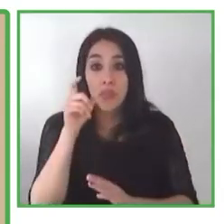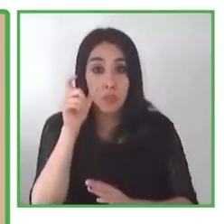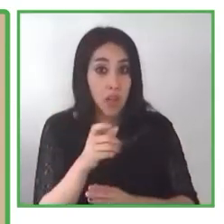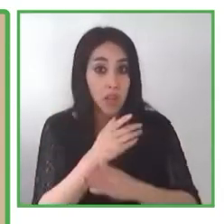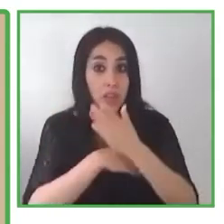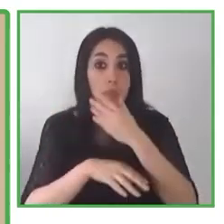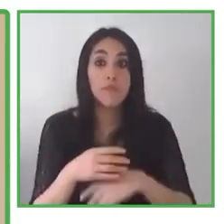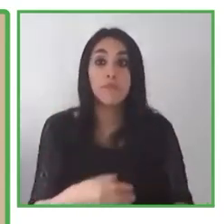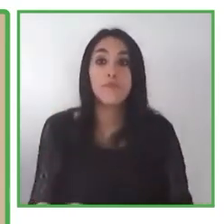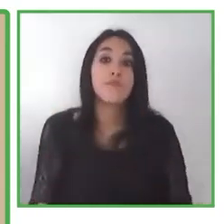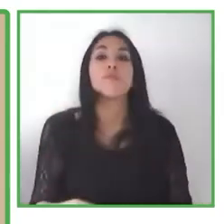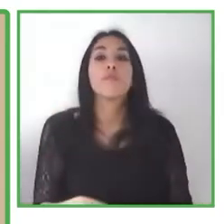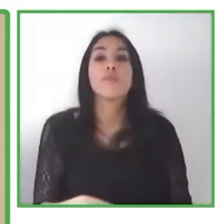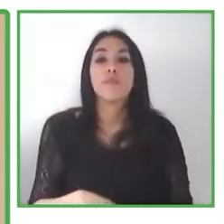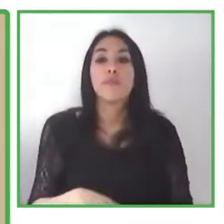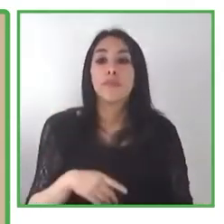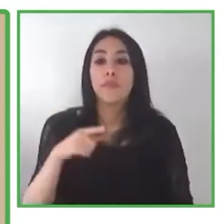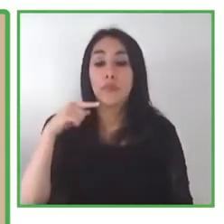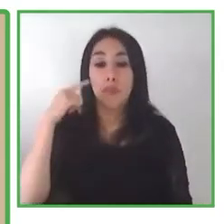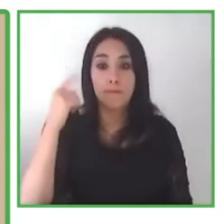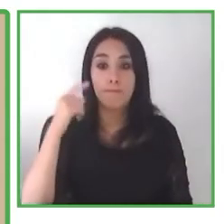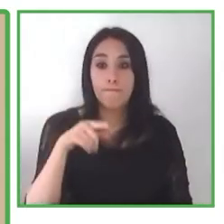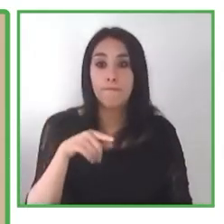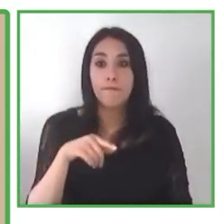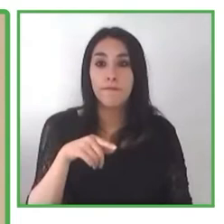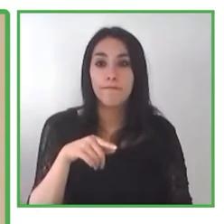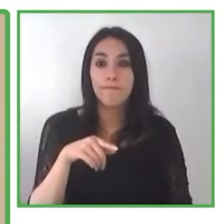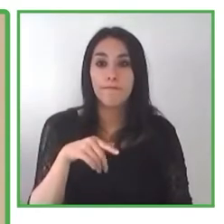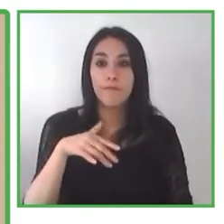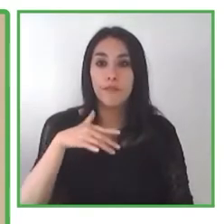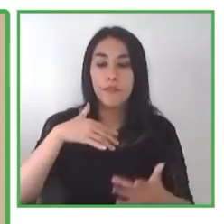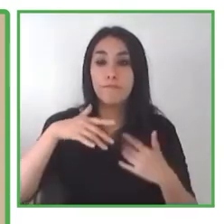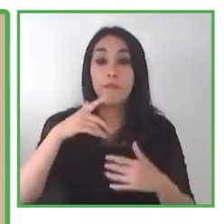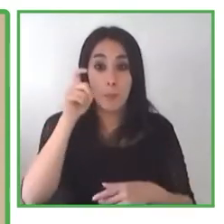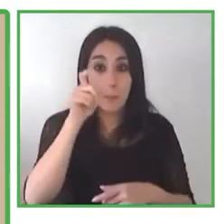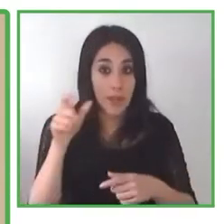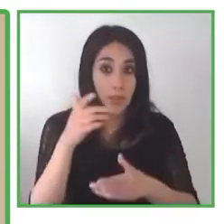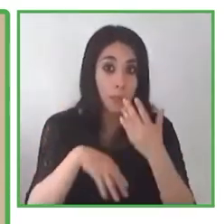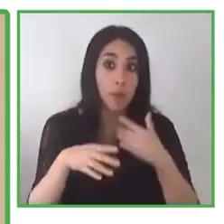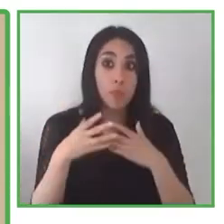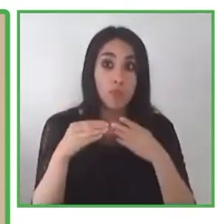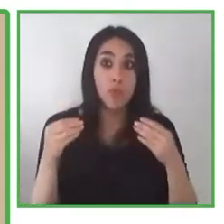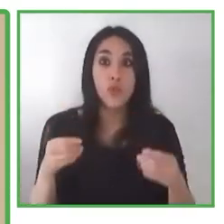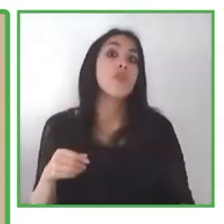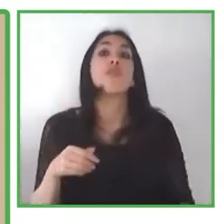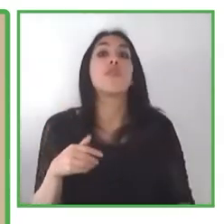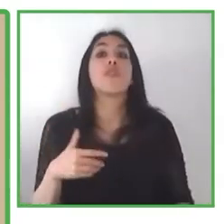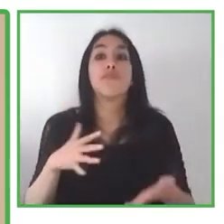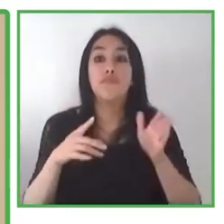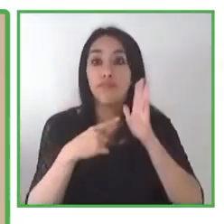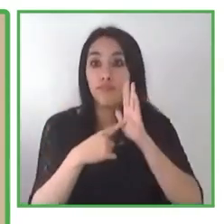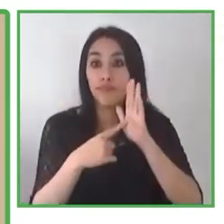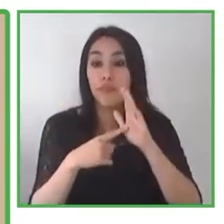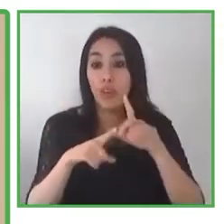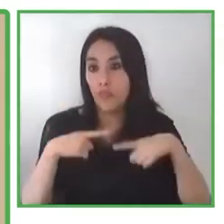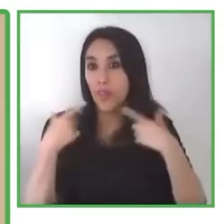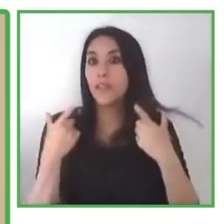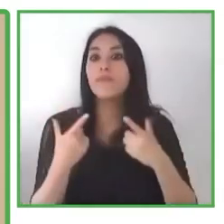desarrollo de discapacidad como parte de una visión general de la situación de las personas con discapacidad en muchas esferas de la